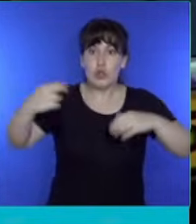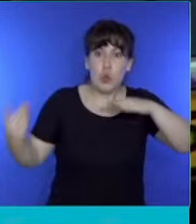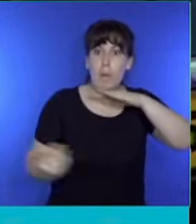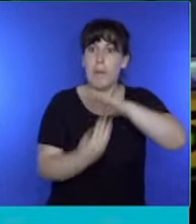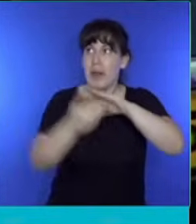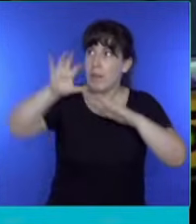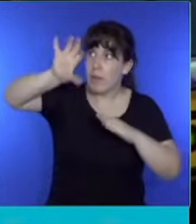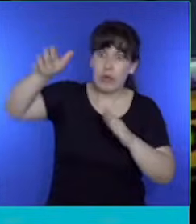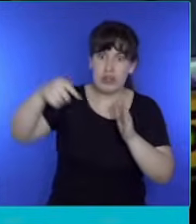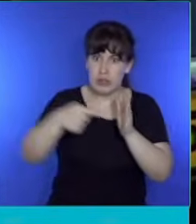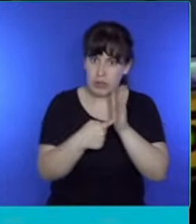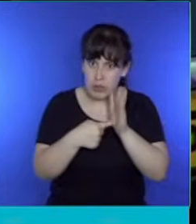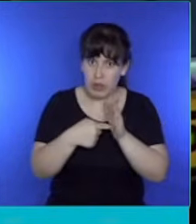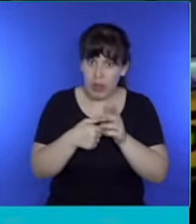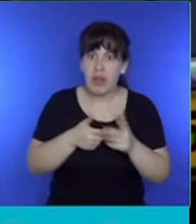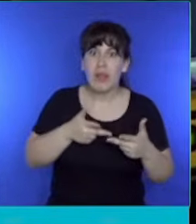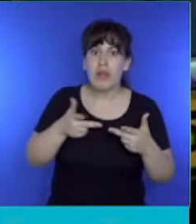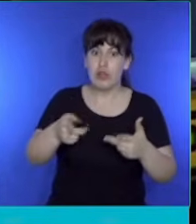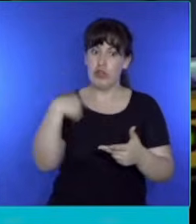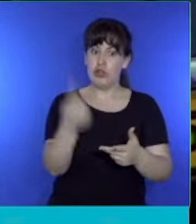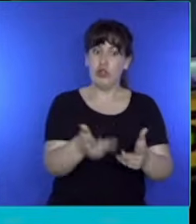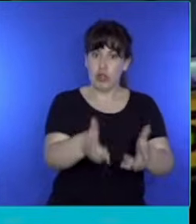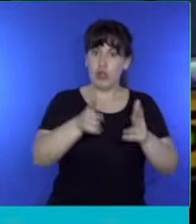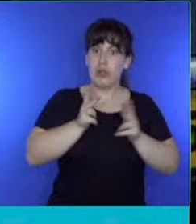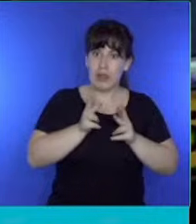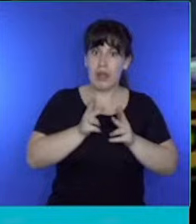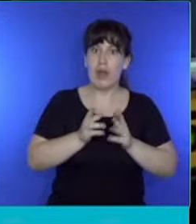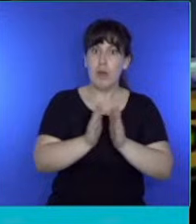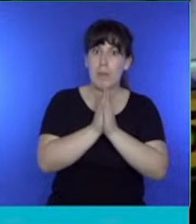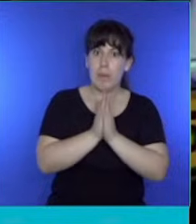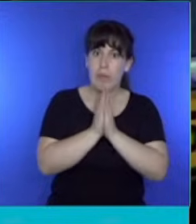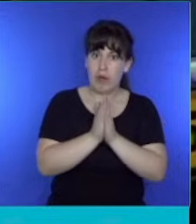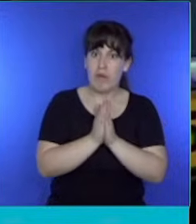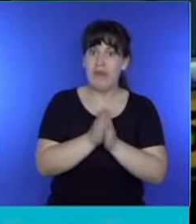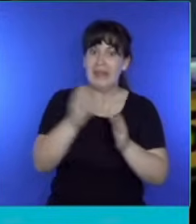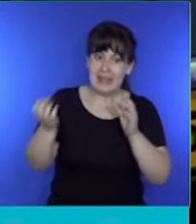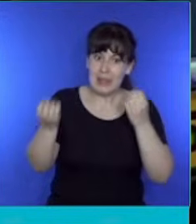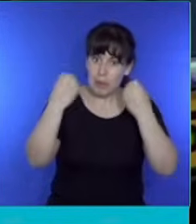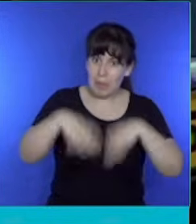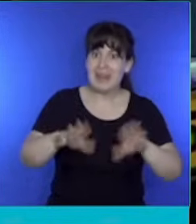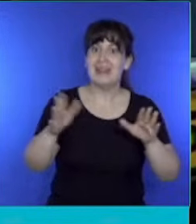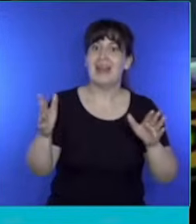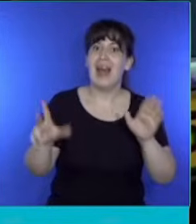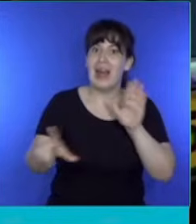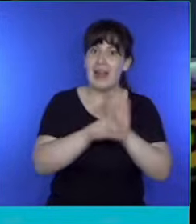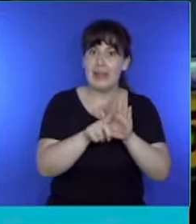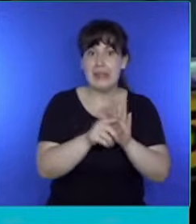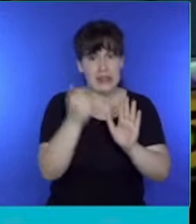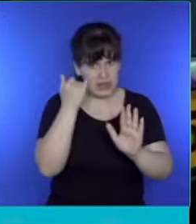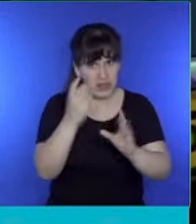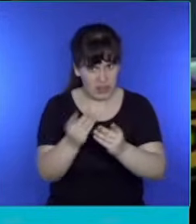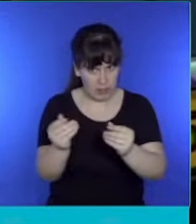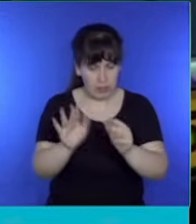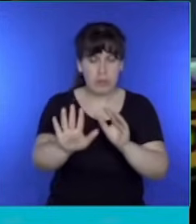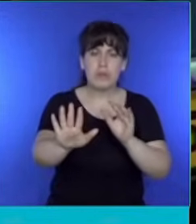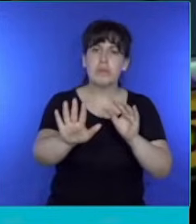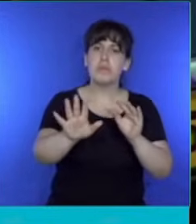Buenos Aires nos diga a nosotros, por favor, saquemos una ley. Y el término, ya termino,